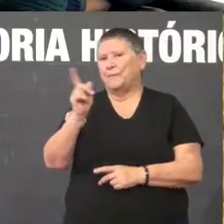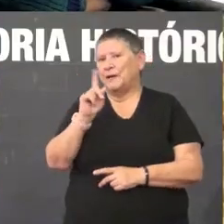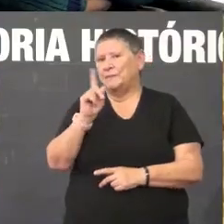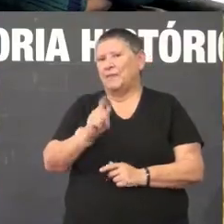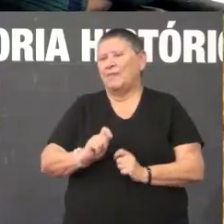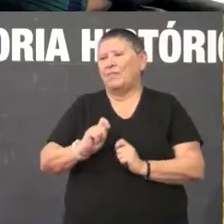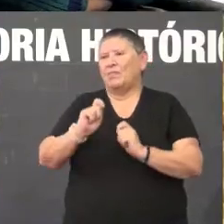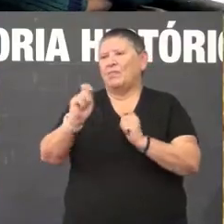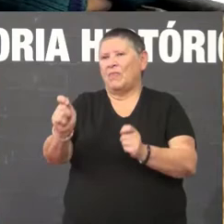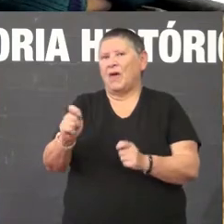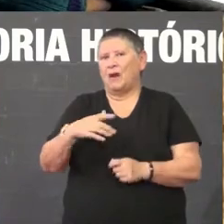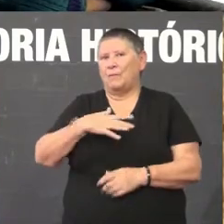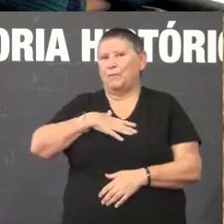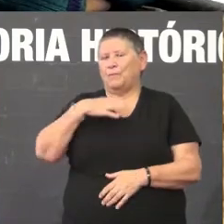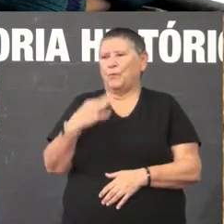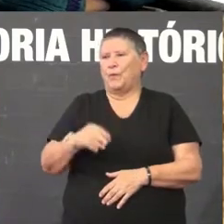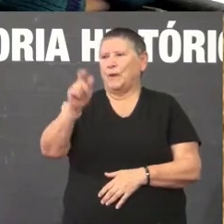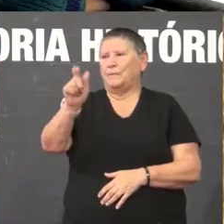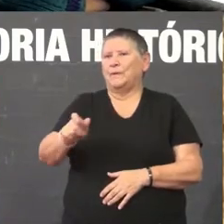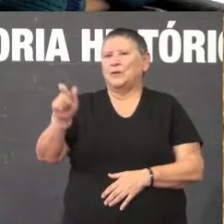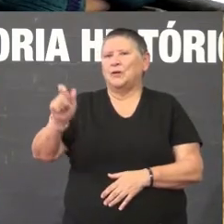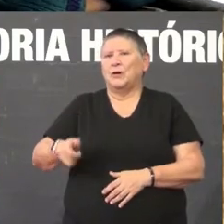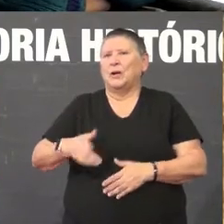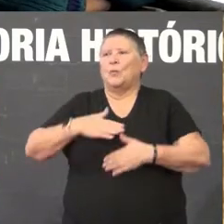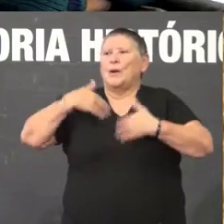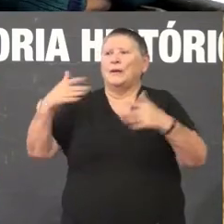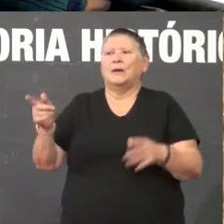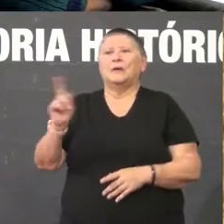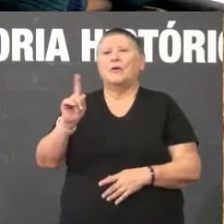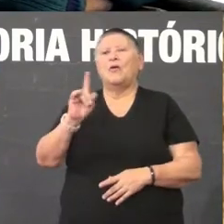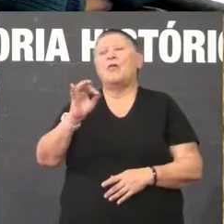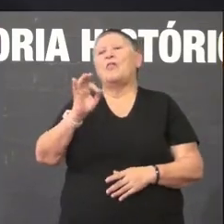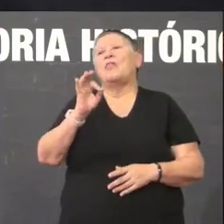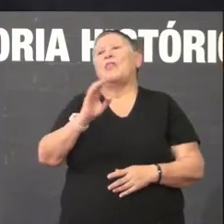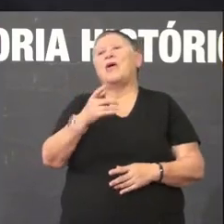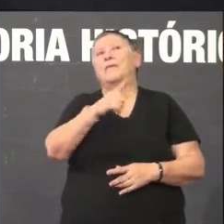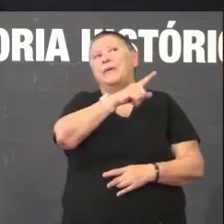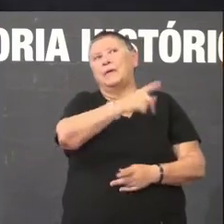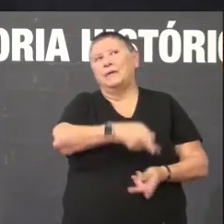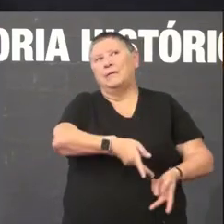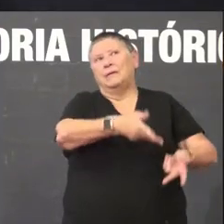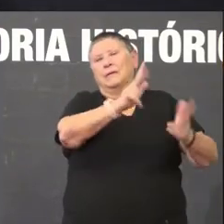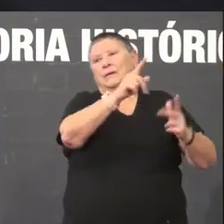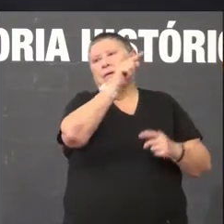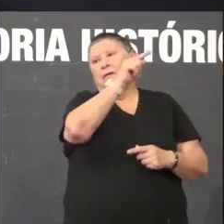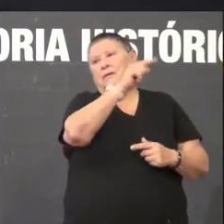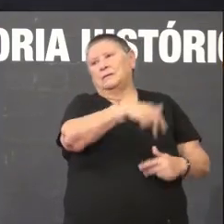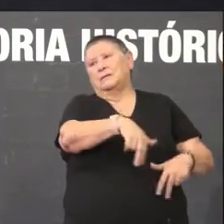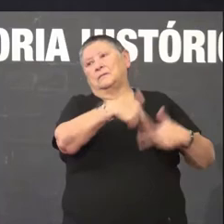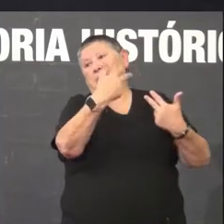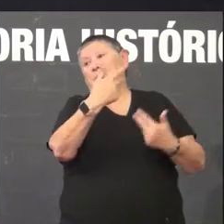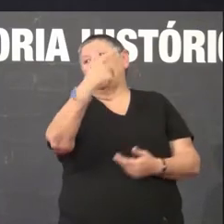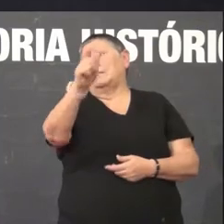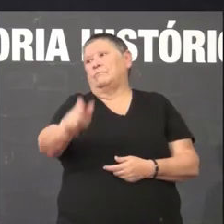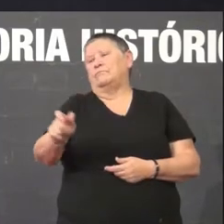do autogoverno sin o libre consentimento dos representantes lexítimos do povo galego neste caso, non?